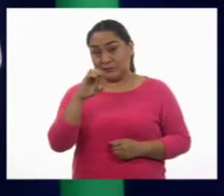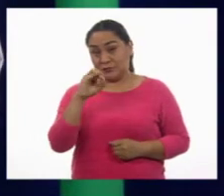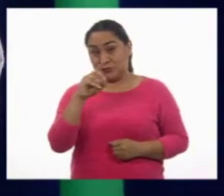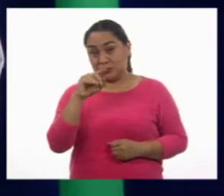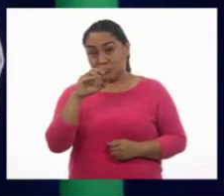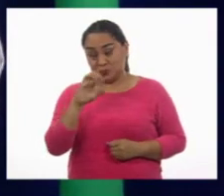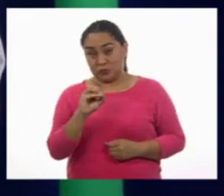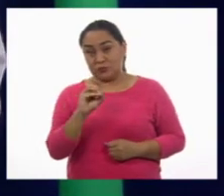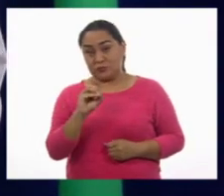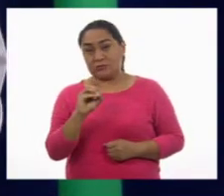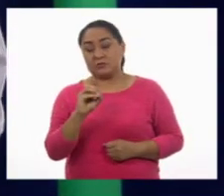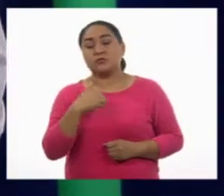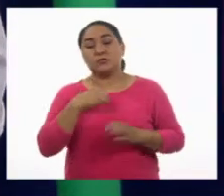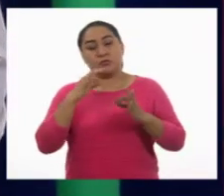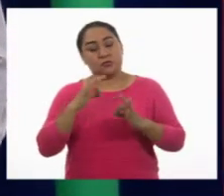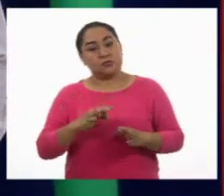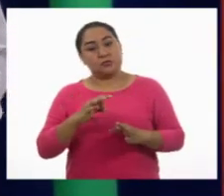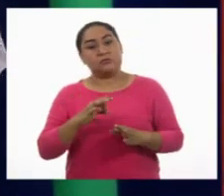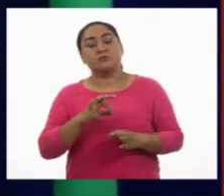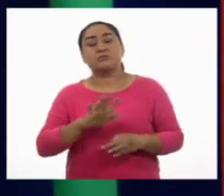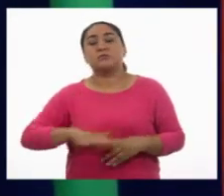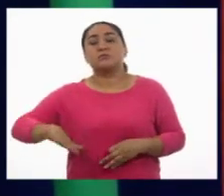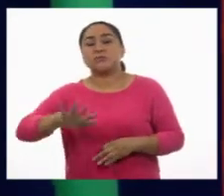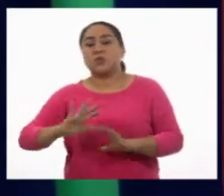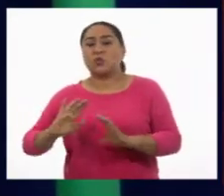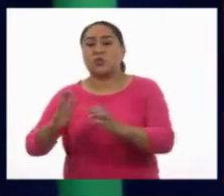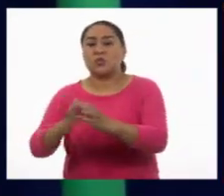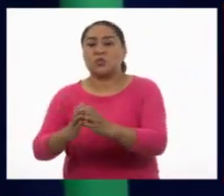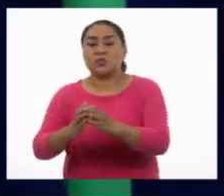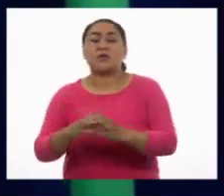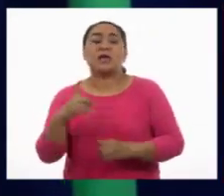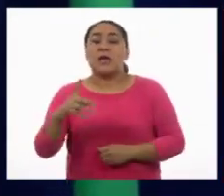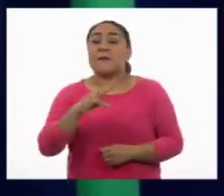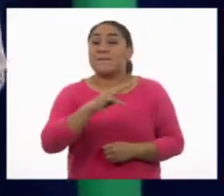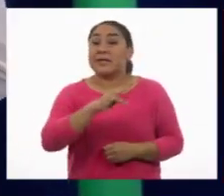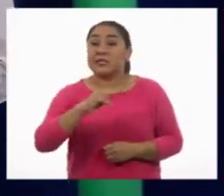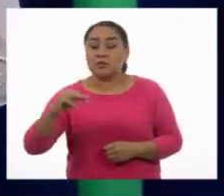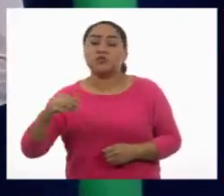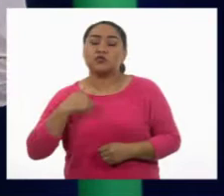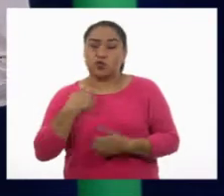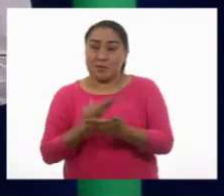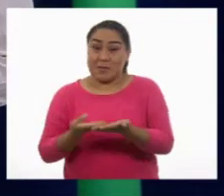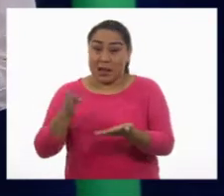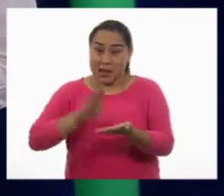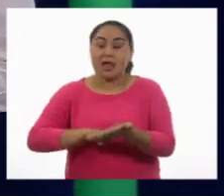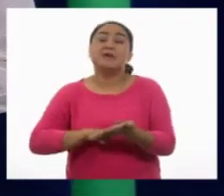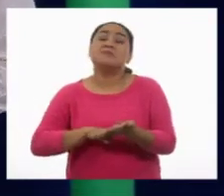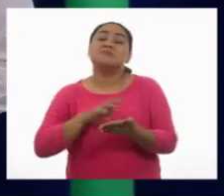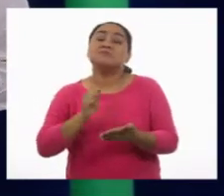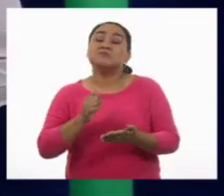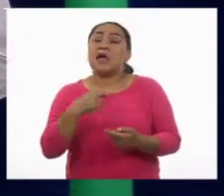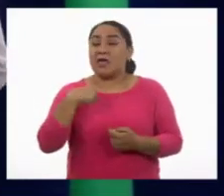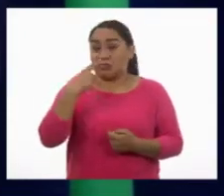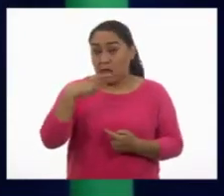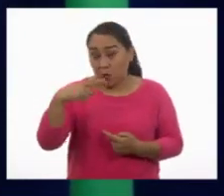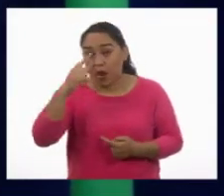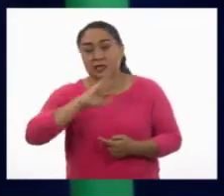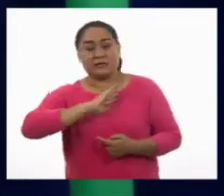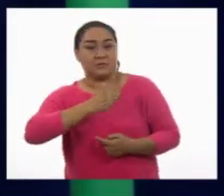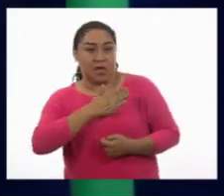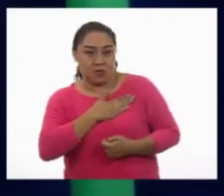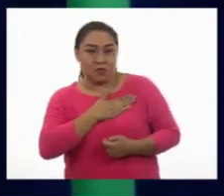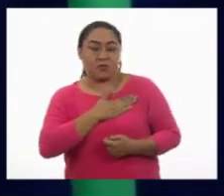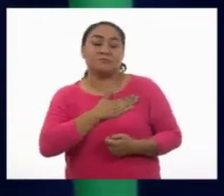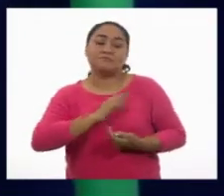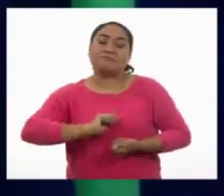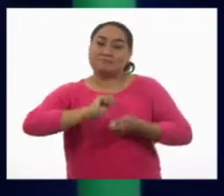y vivo en Cofradía de Ostula y vengo de la comunidad indígena de Pomar, Michoacán. Soy bilingüe porque hablo español y náhuatl. No toca Teodulo